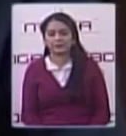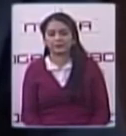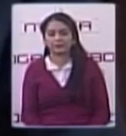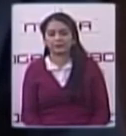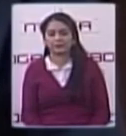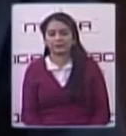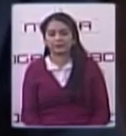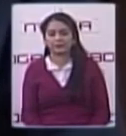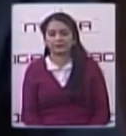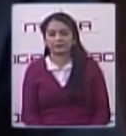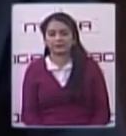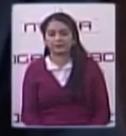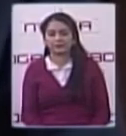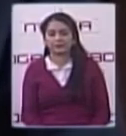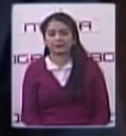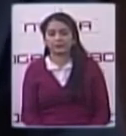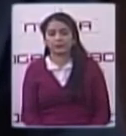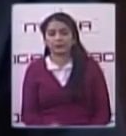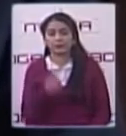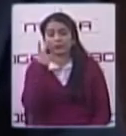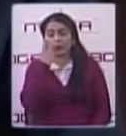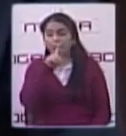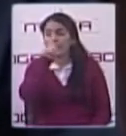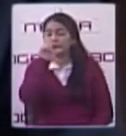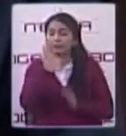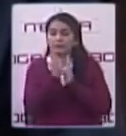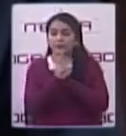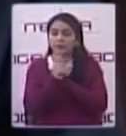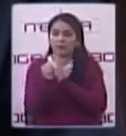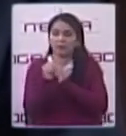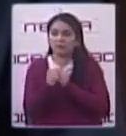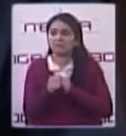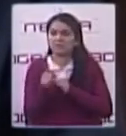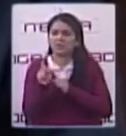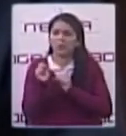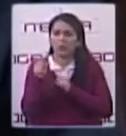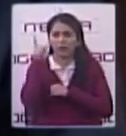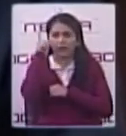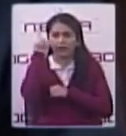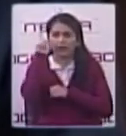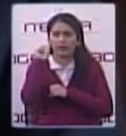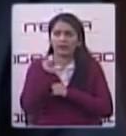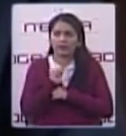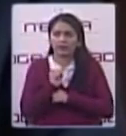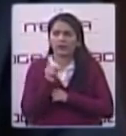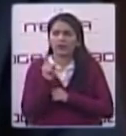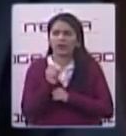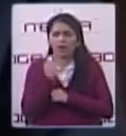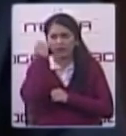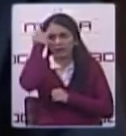Nosotros buscamos talento y personas que sean líderes y que tengan cualidades para crear productos.